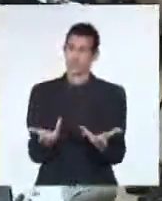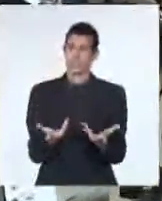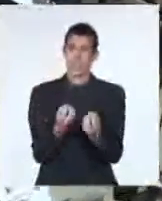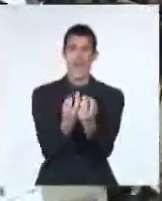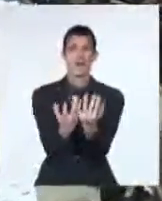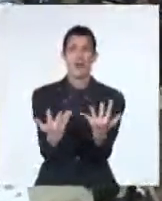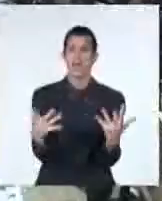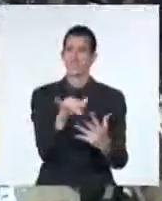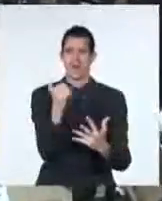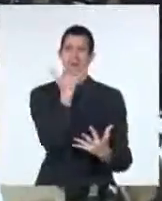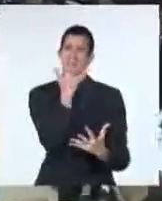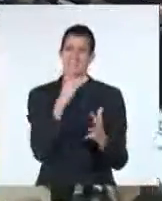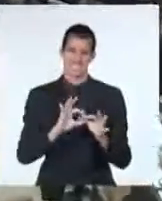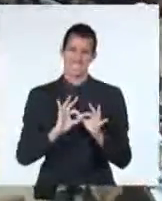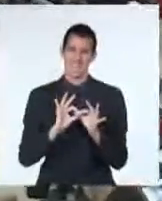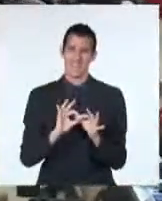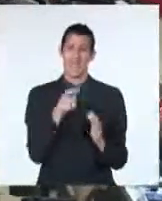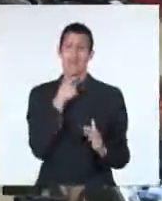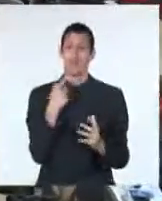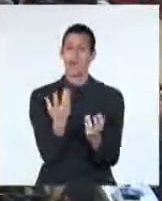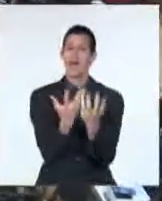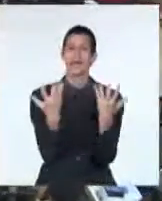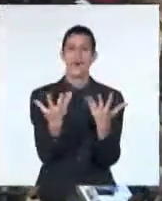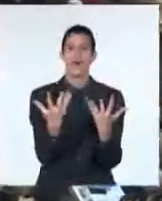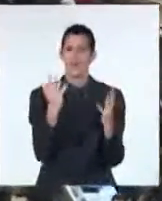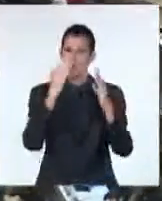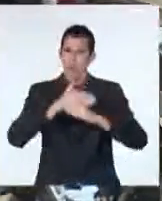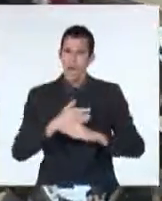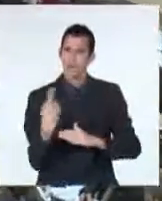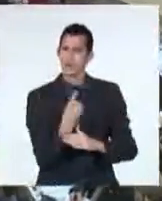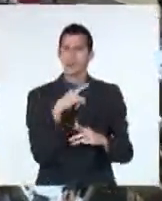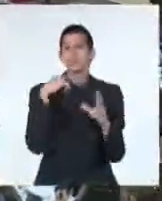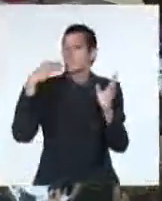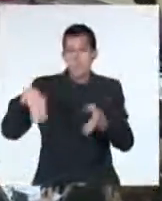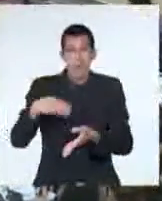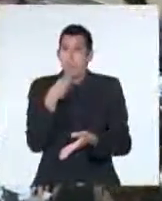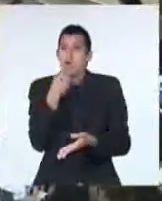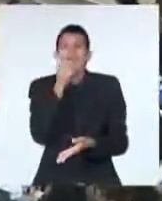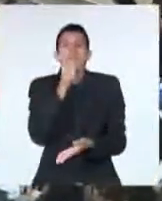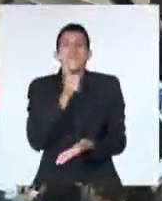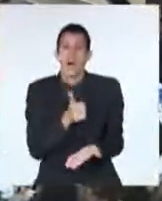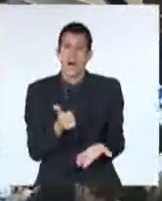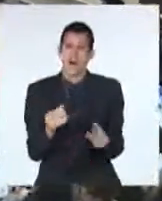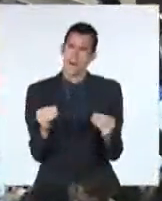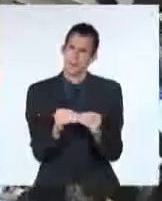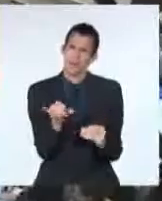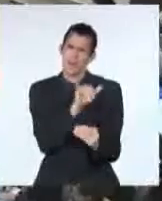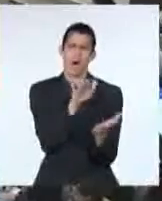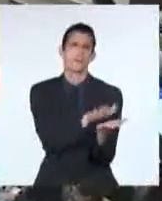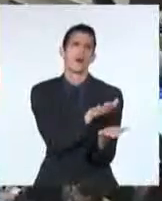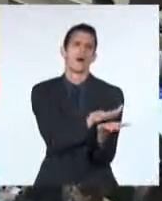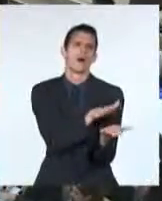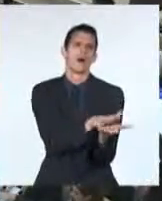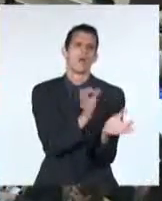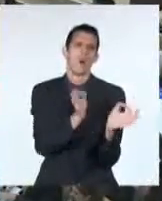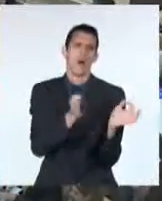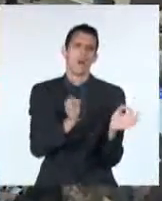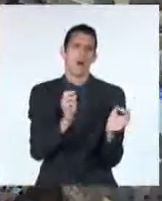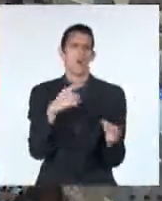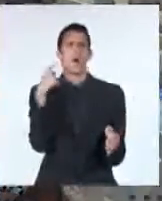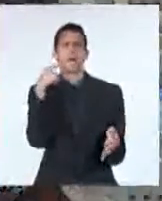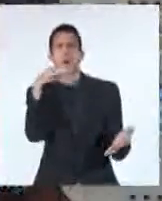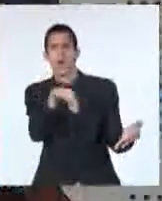aunar esfuerzos en defensa de los intereses de esas mayorías. Nos ayuda a conciliar posiciones